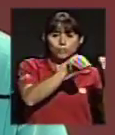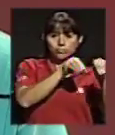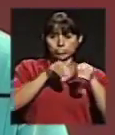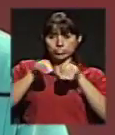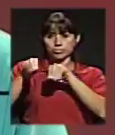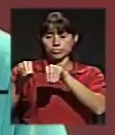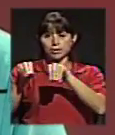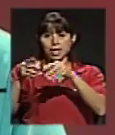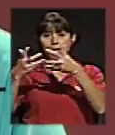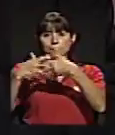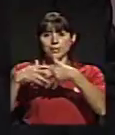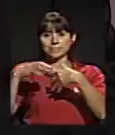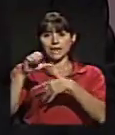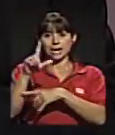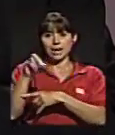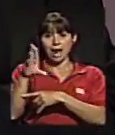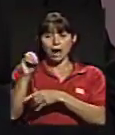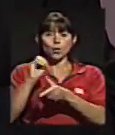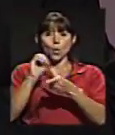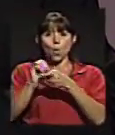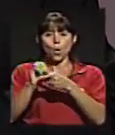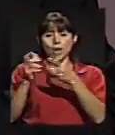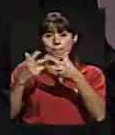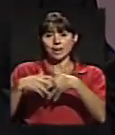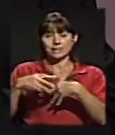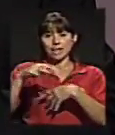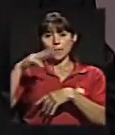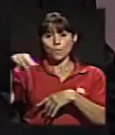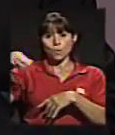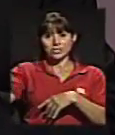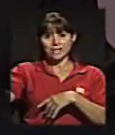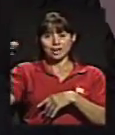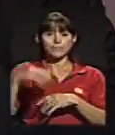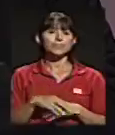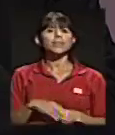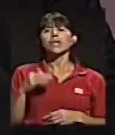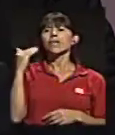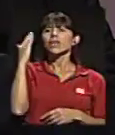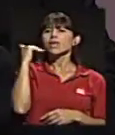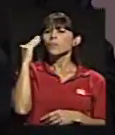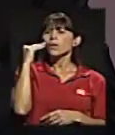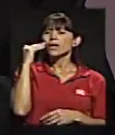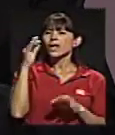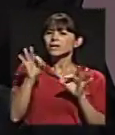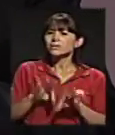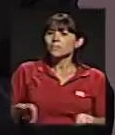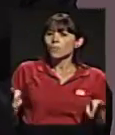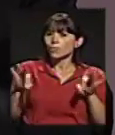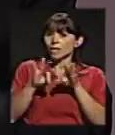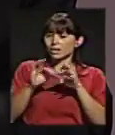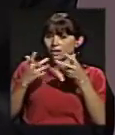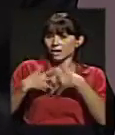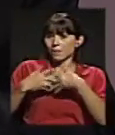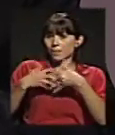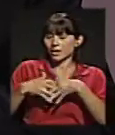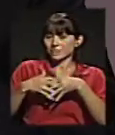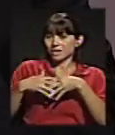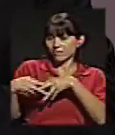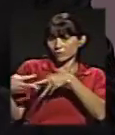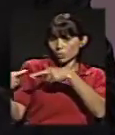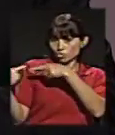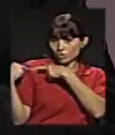Movistar. ¿Y por qué es clave que quien lo implemente, la empresa responsable de implementar